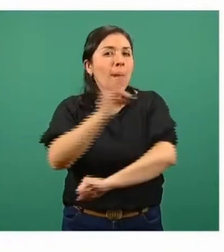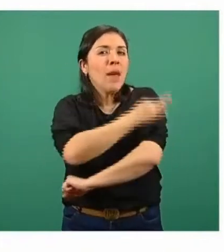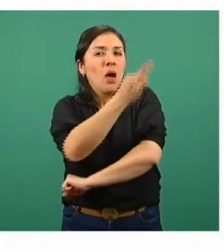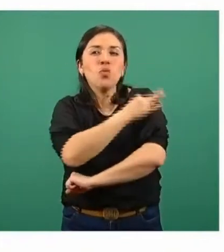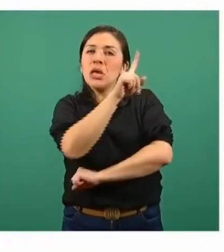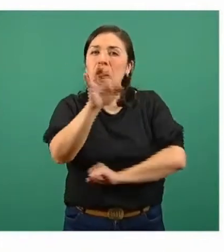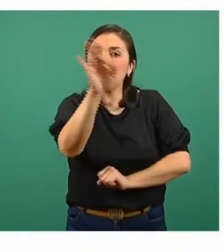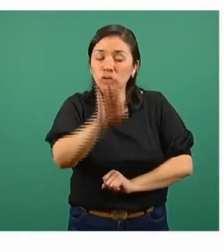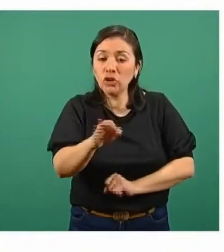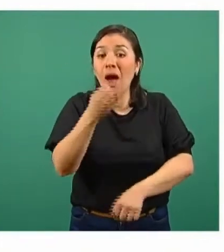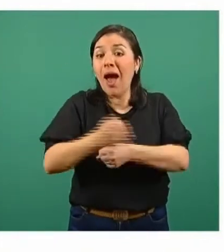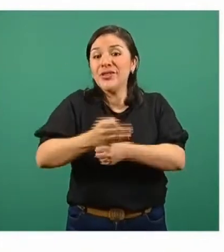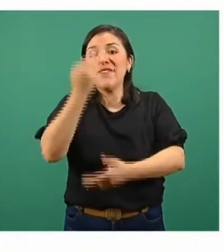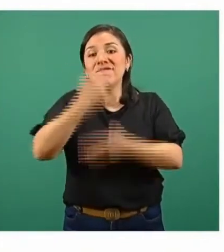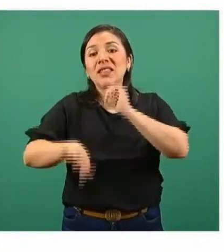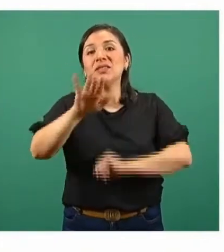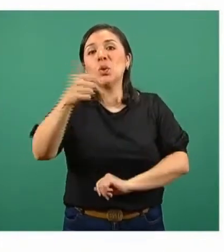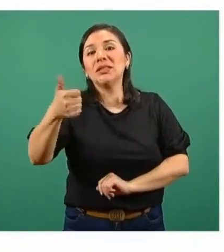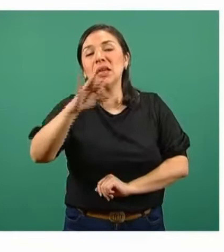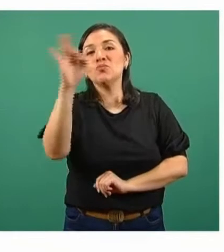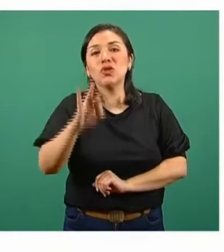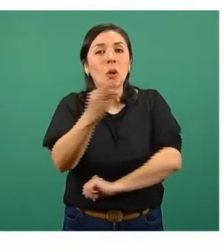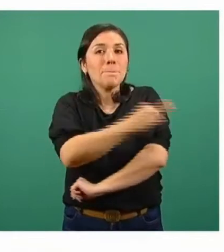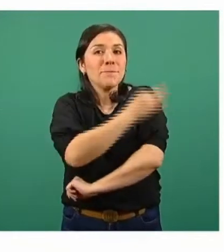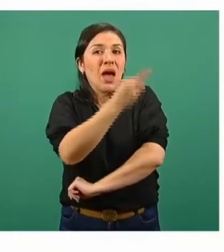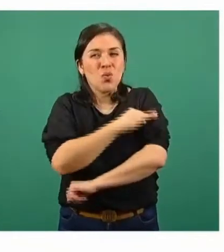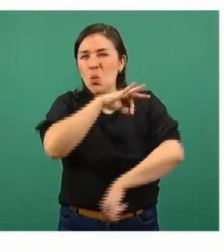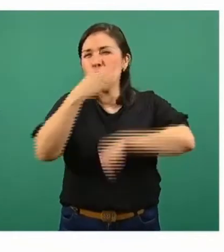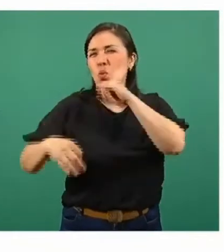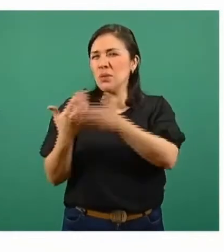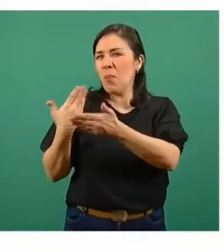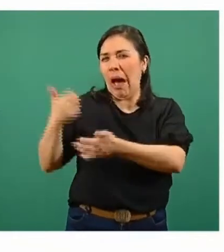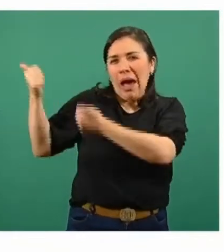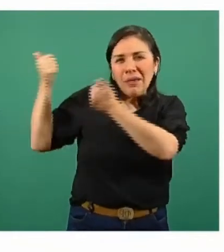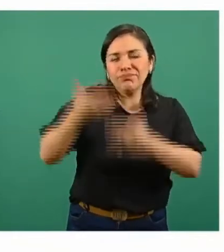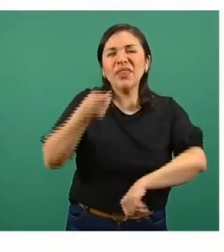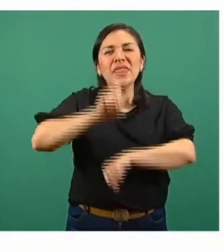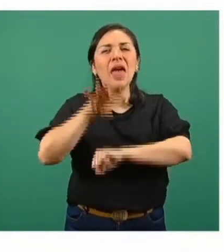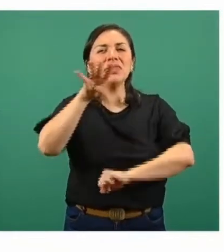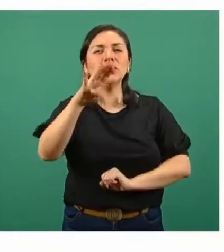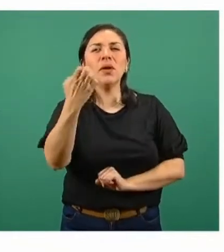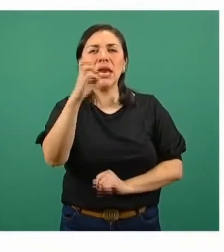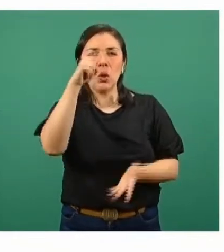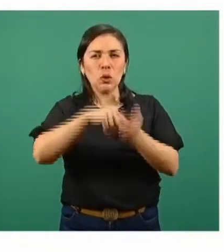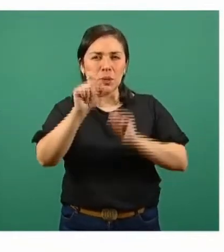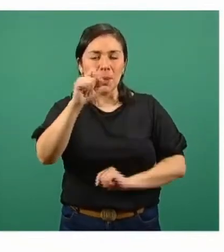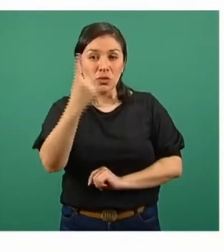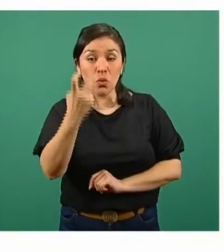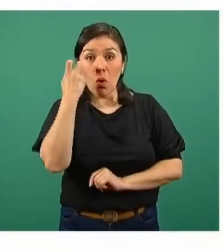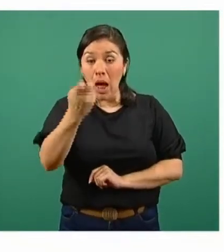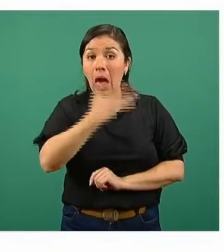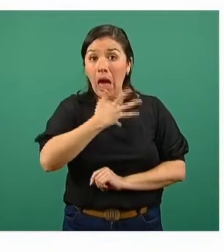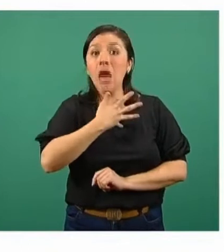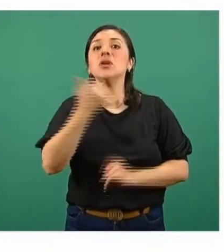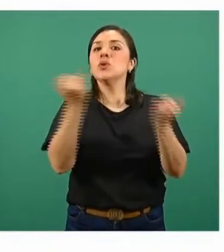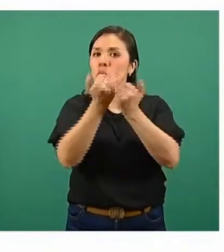el 56% de aplicado del último embarque recibido el 19 de enero de 2021, en donde también